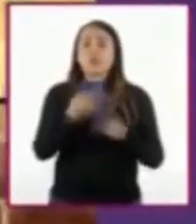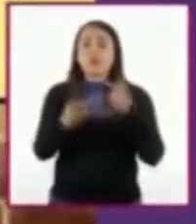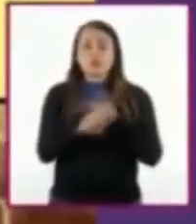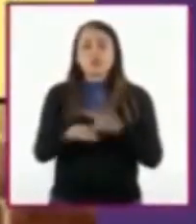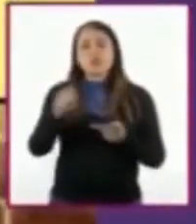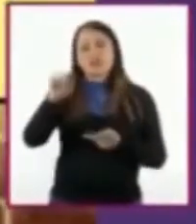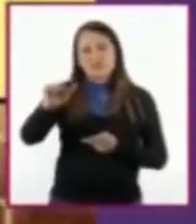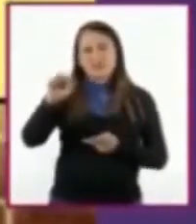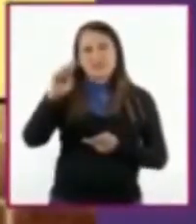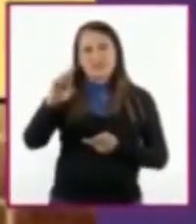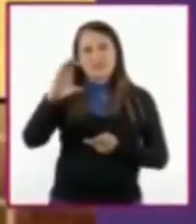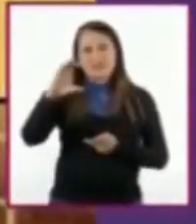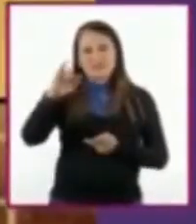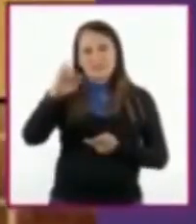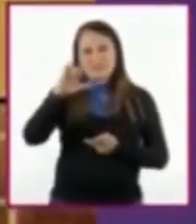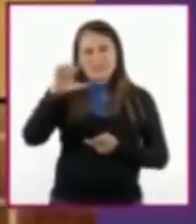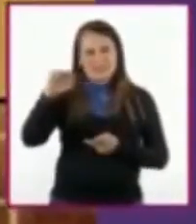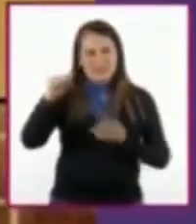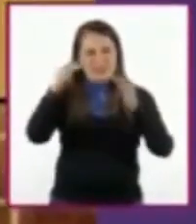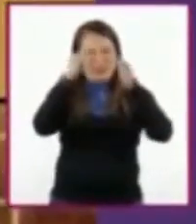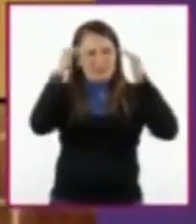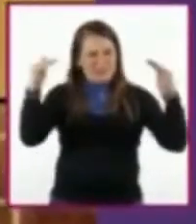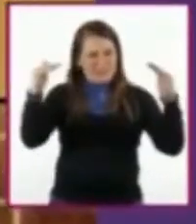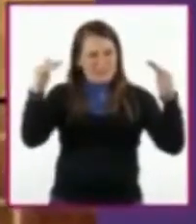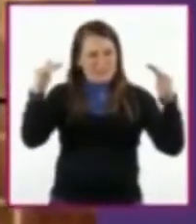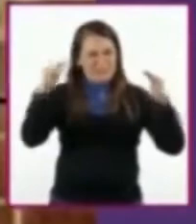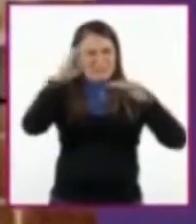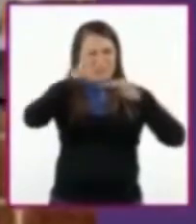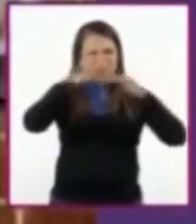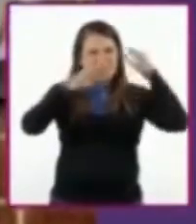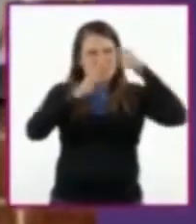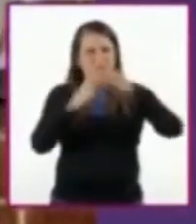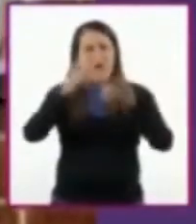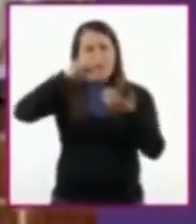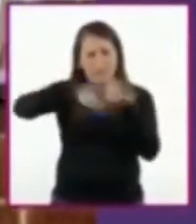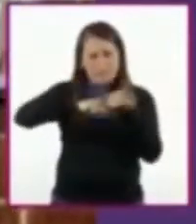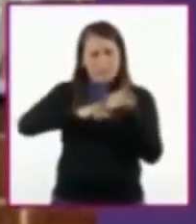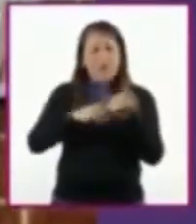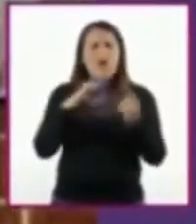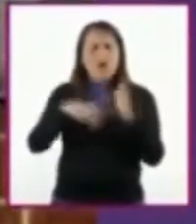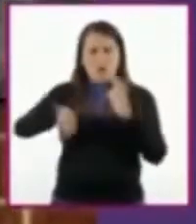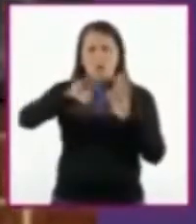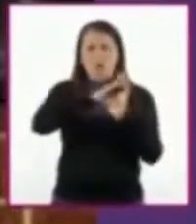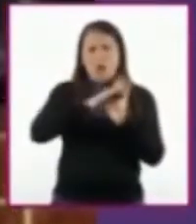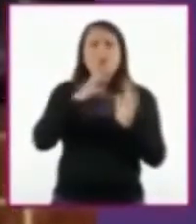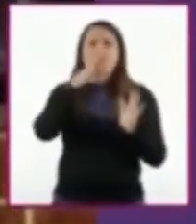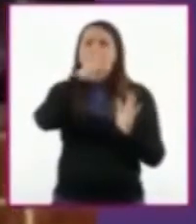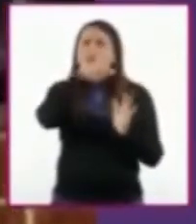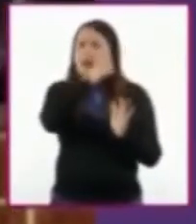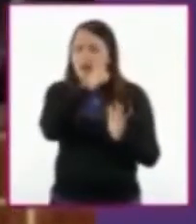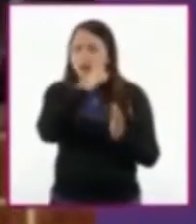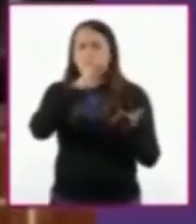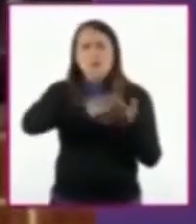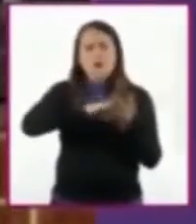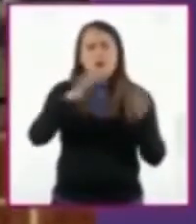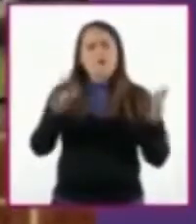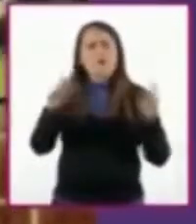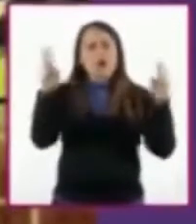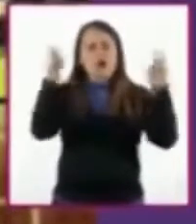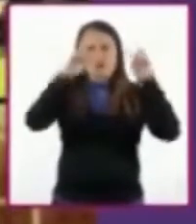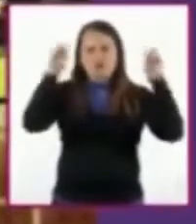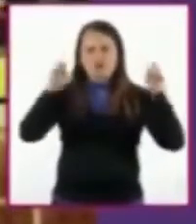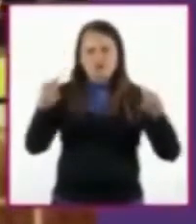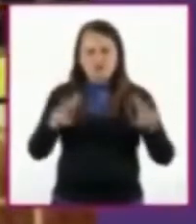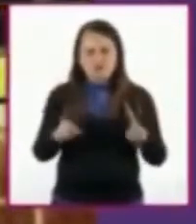arcilla, como las tejas y los ladrillos, contribuyen a regular la temperatura de las habitaciones. En verano, la temperatura interior